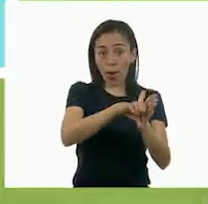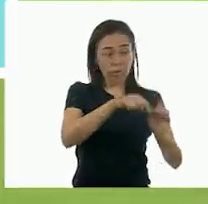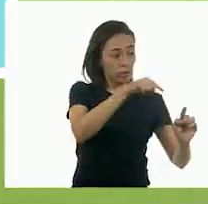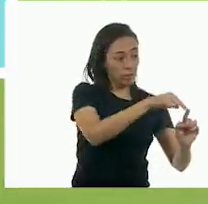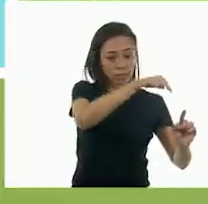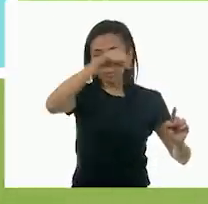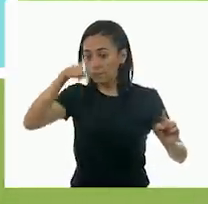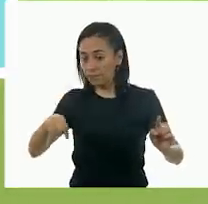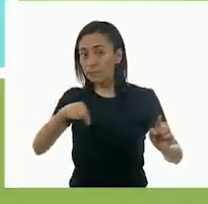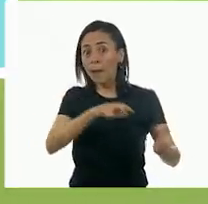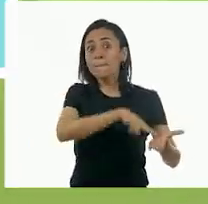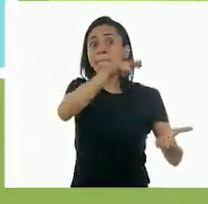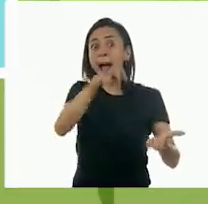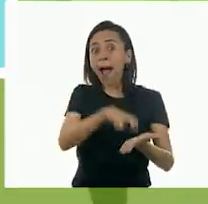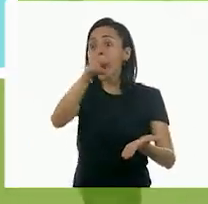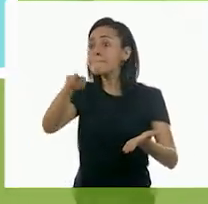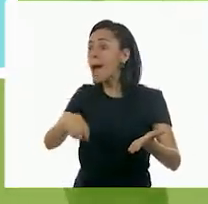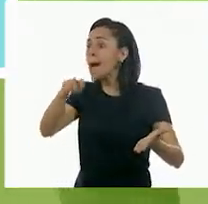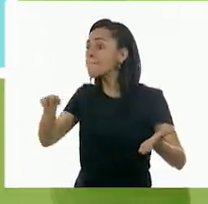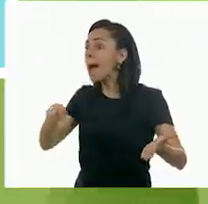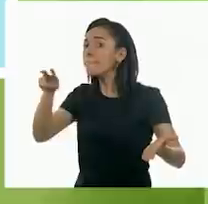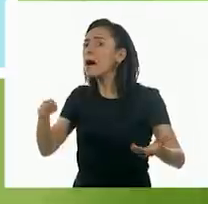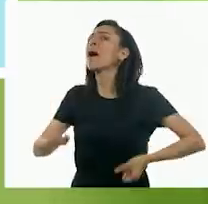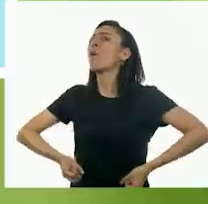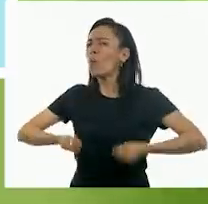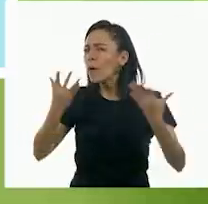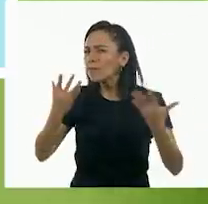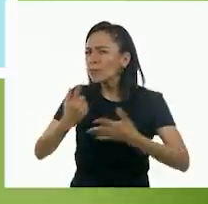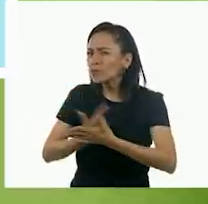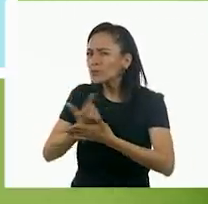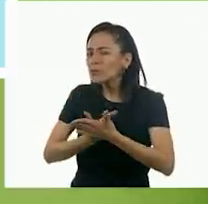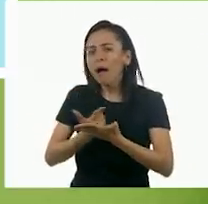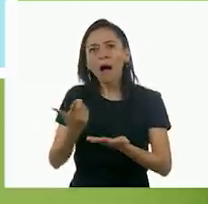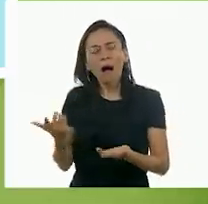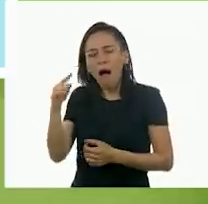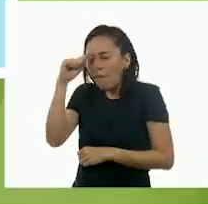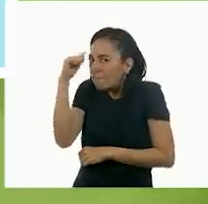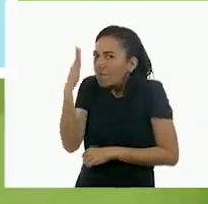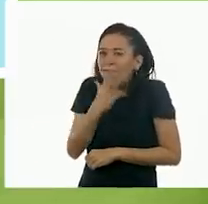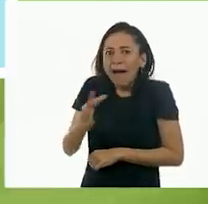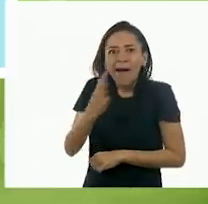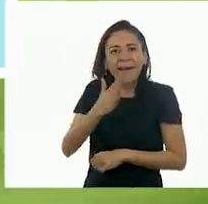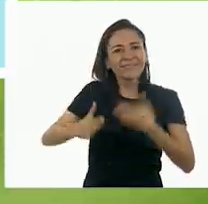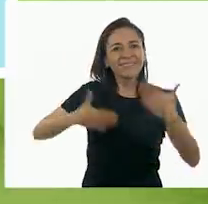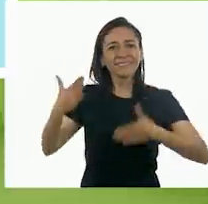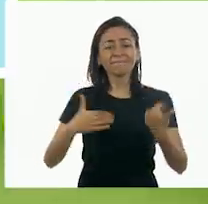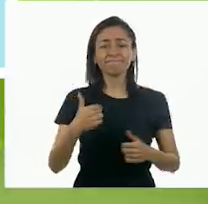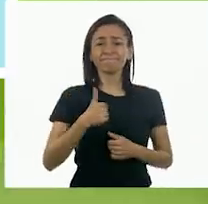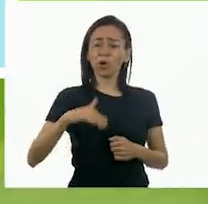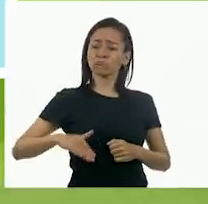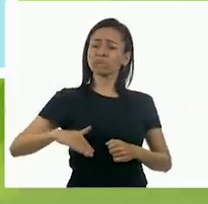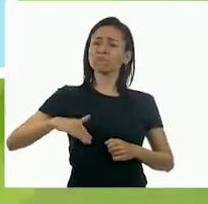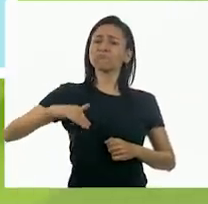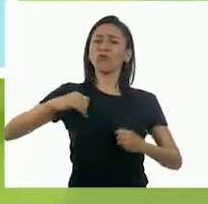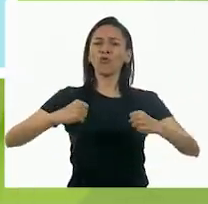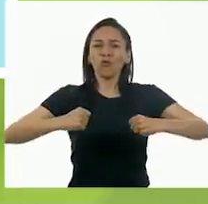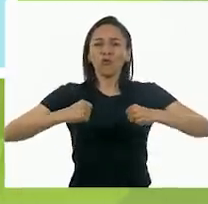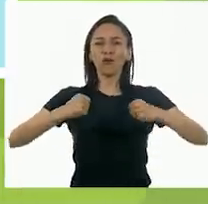¡Es fácil y divertido! Yo crezco sano, fuerte y feliz. ¿Y